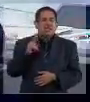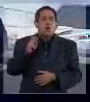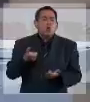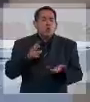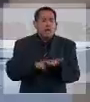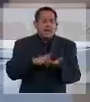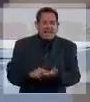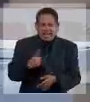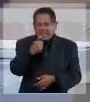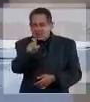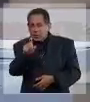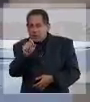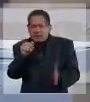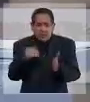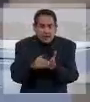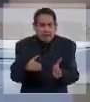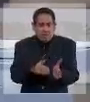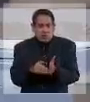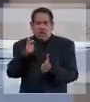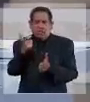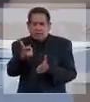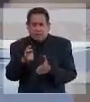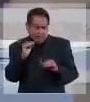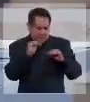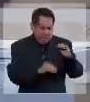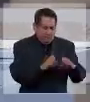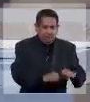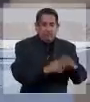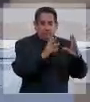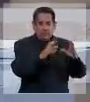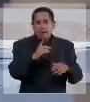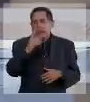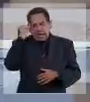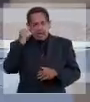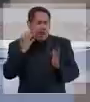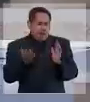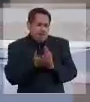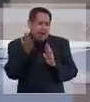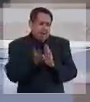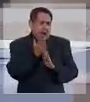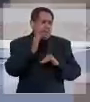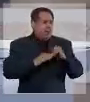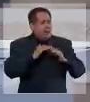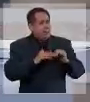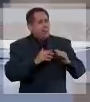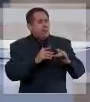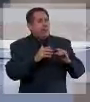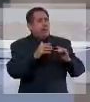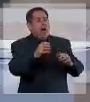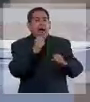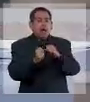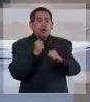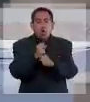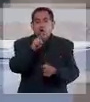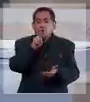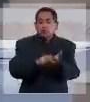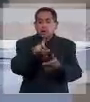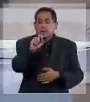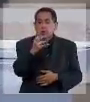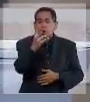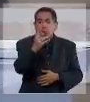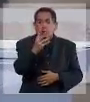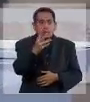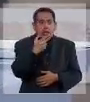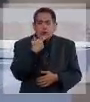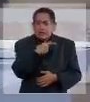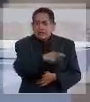de pesos. Y segundo, para cuando se terminara de construir esa refinería, más o menos 2024, va a empezar el declive